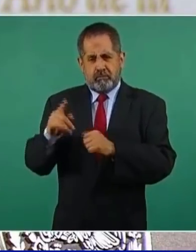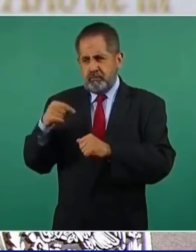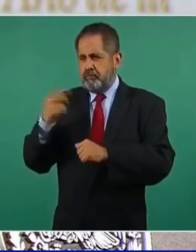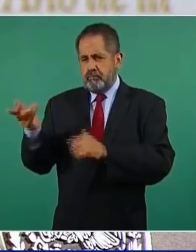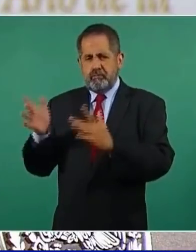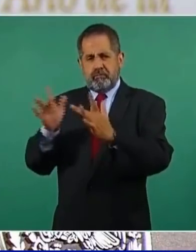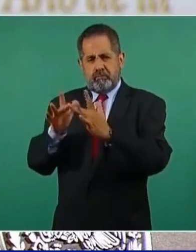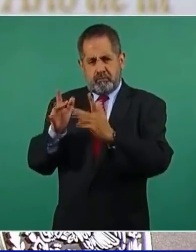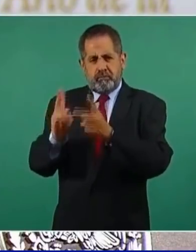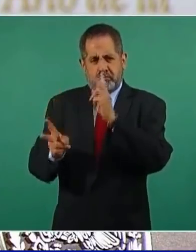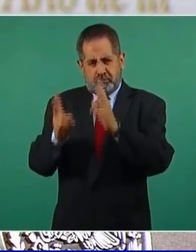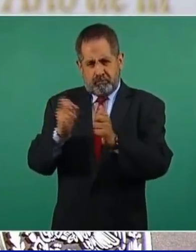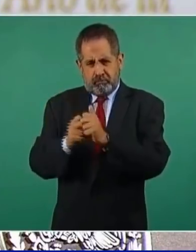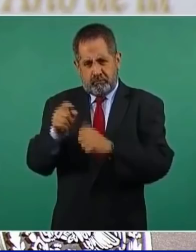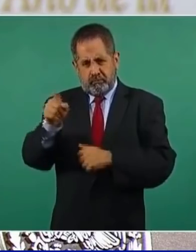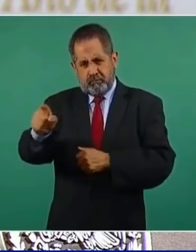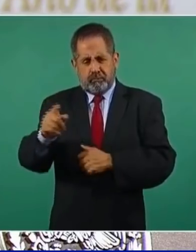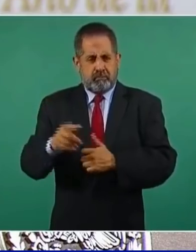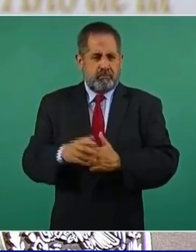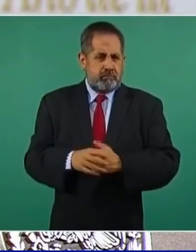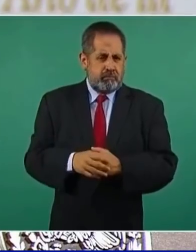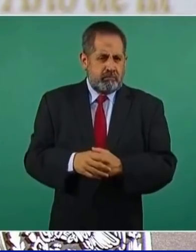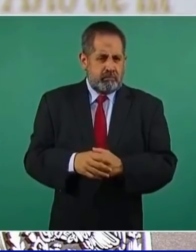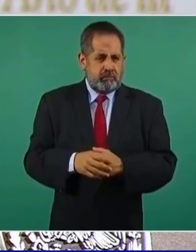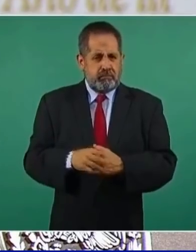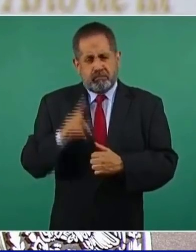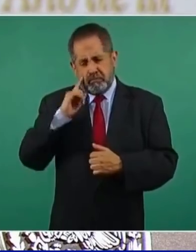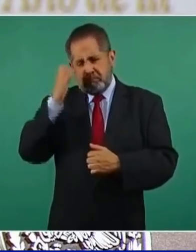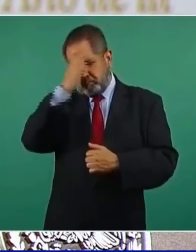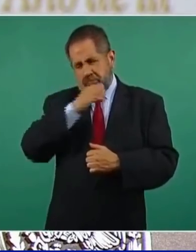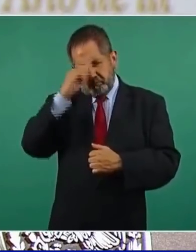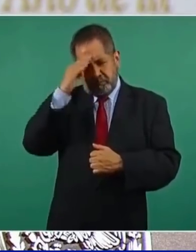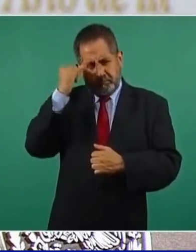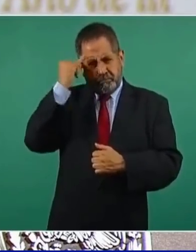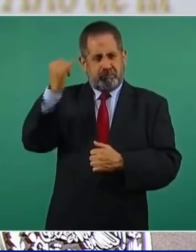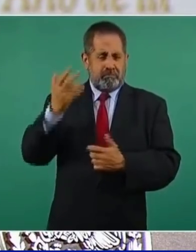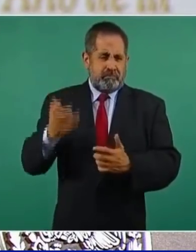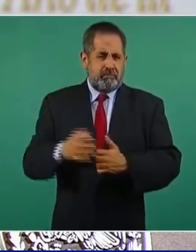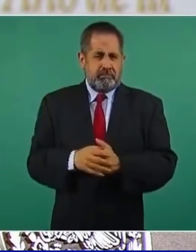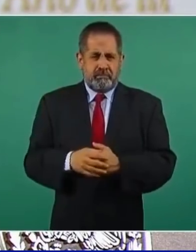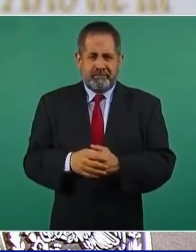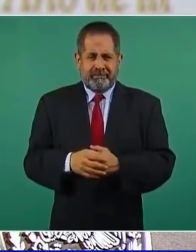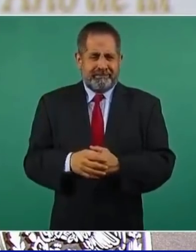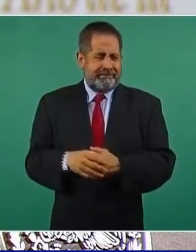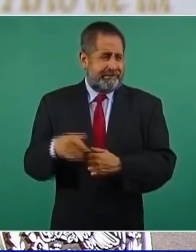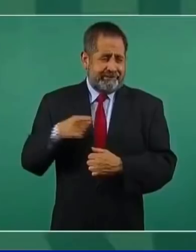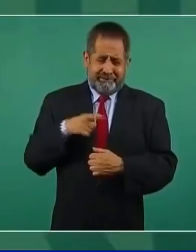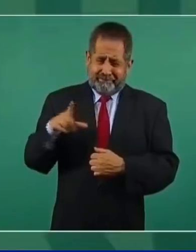te escuche y que se analice, porque hay